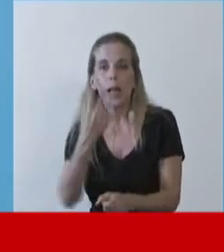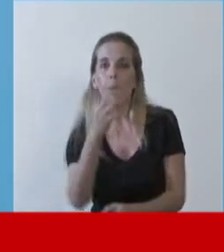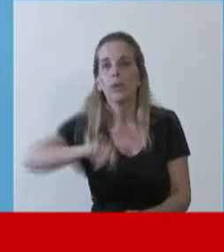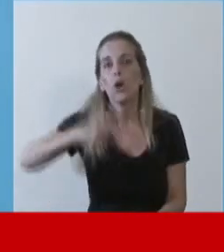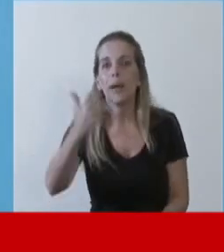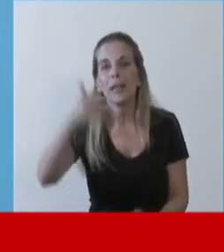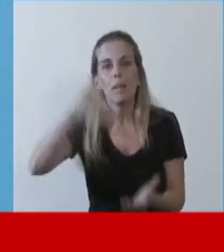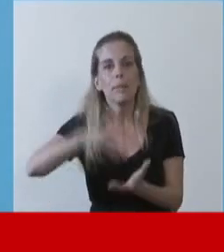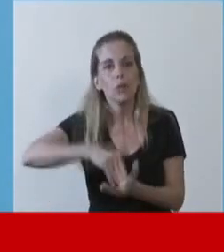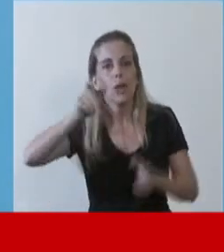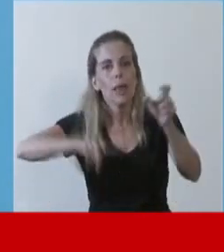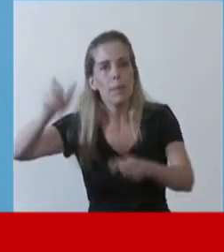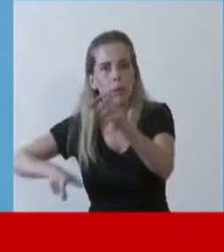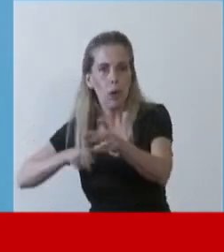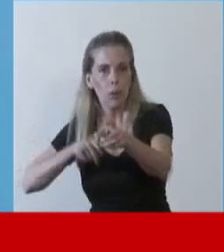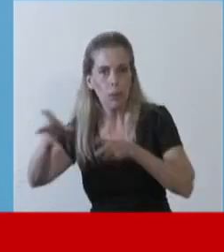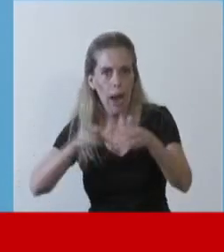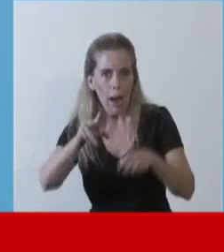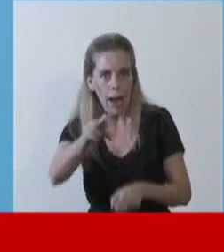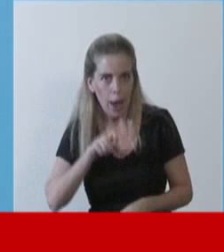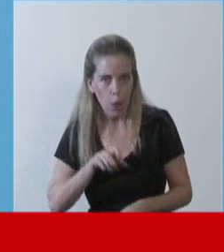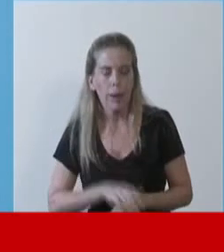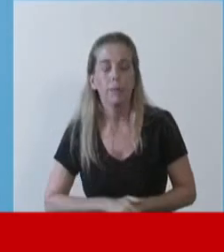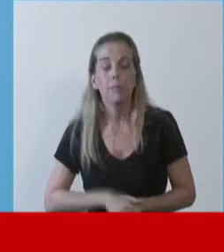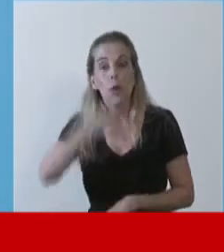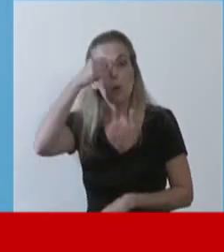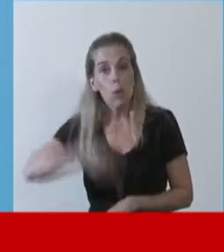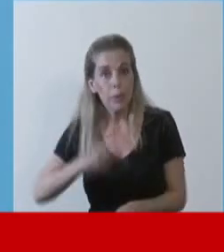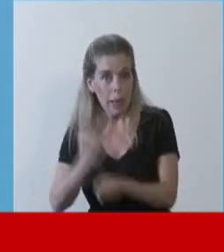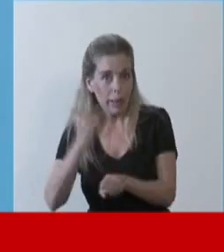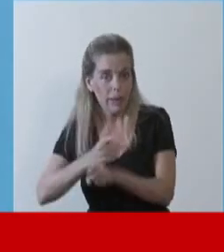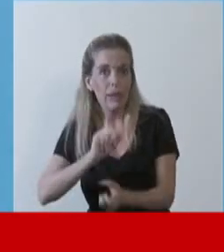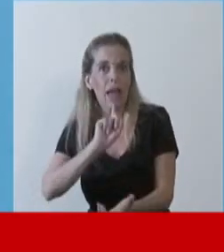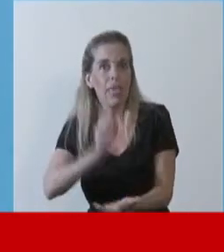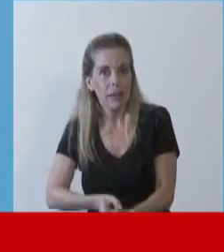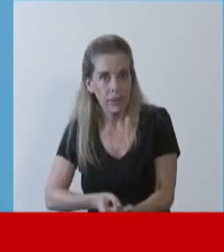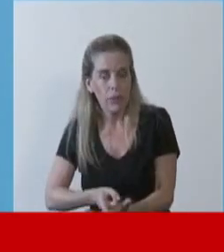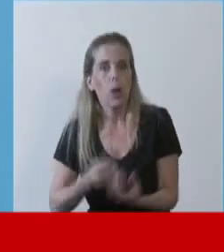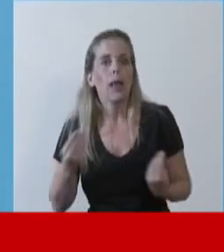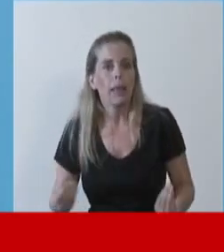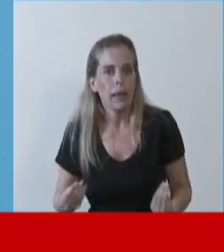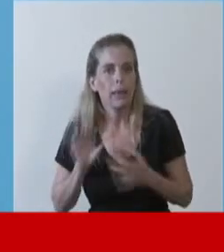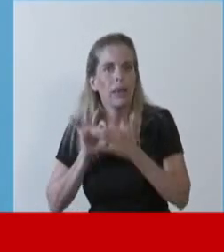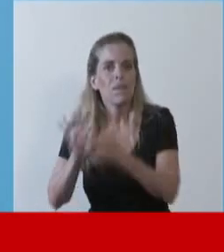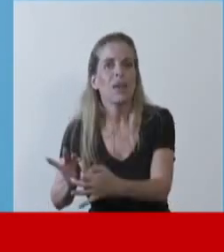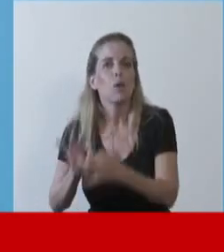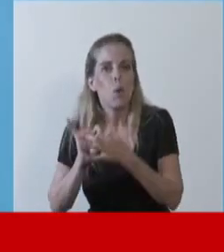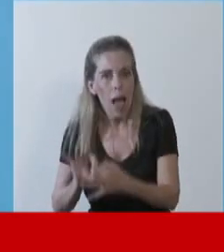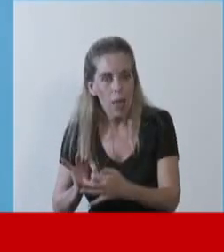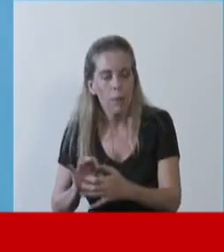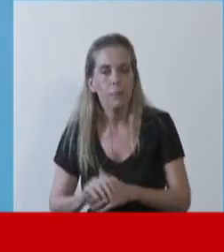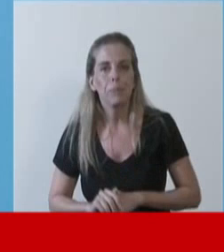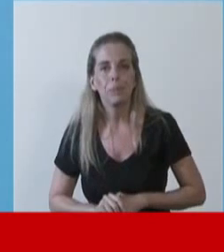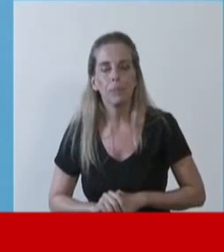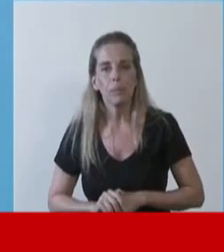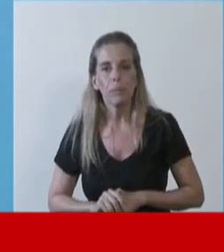4,3 millones de personas. Y por último, la tercera medida tiene que ver con algo